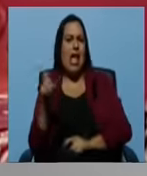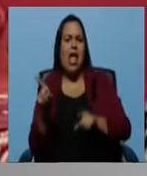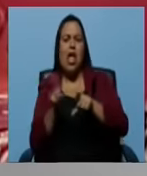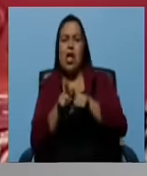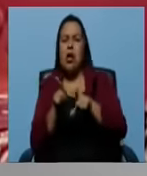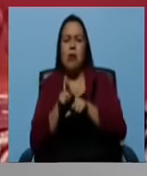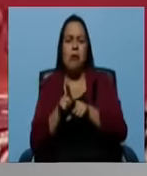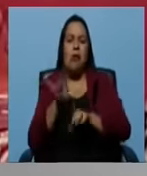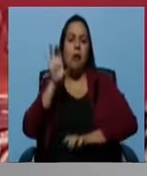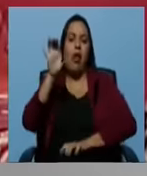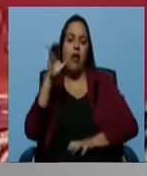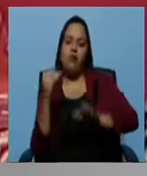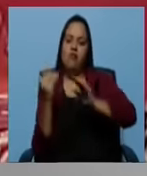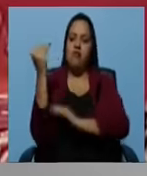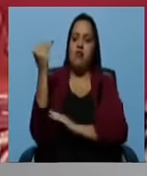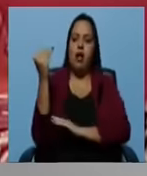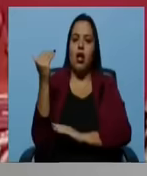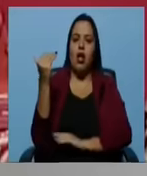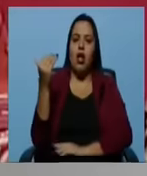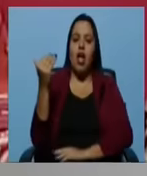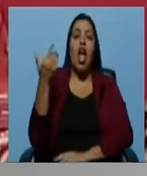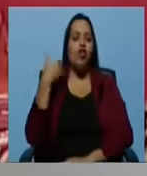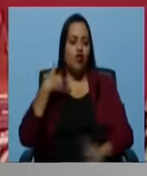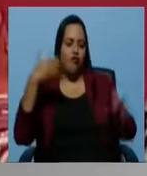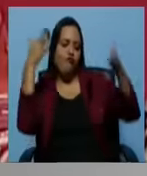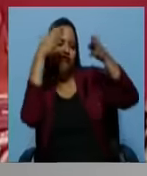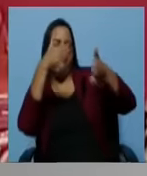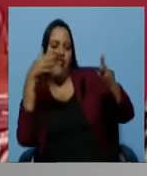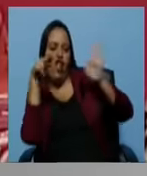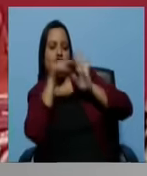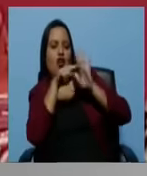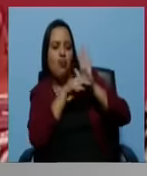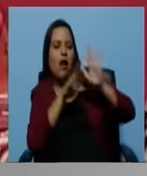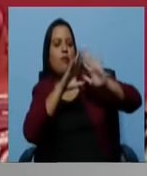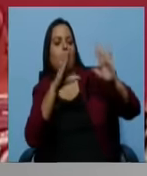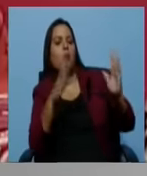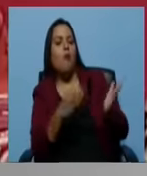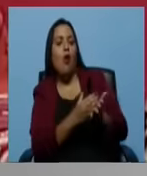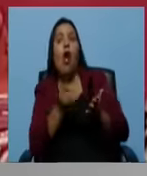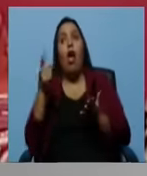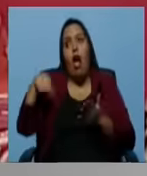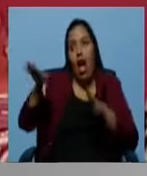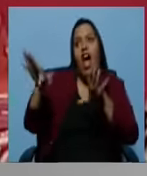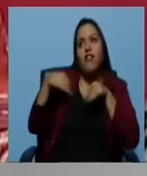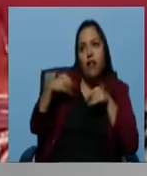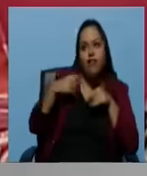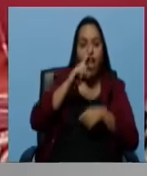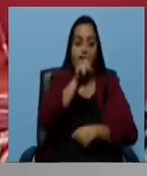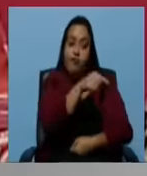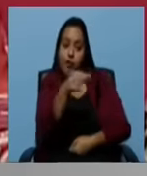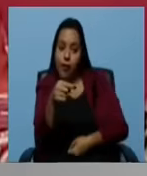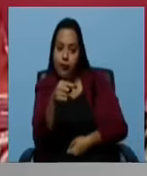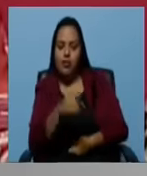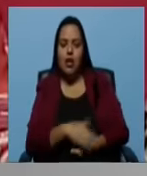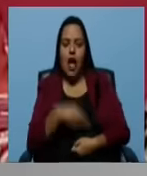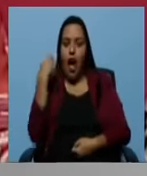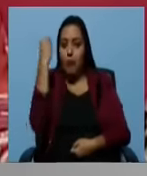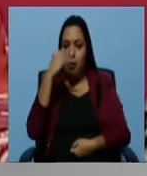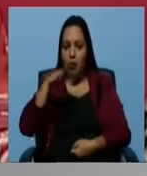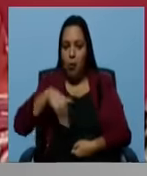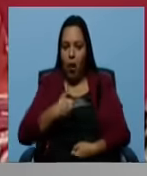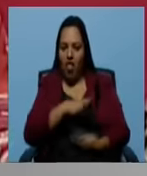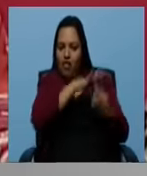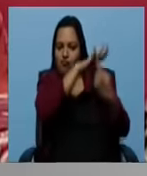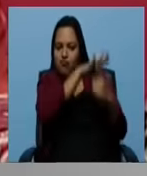creen que pueden dictarle normas al resto del mundo, creen que pueden imponer